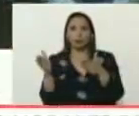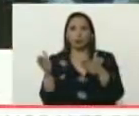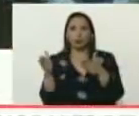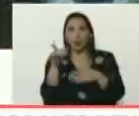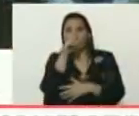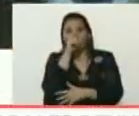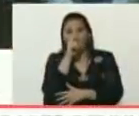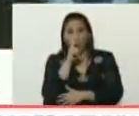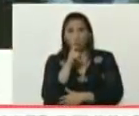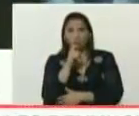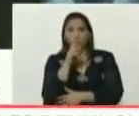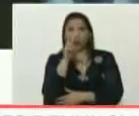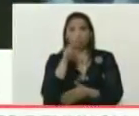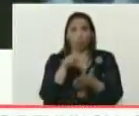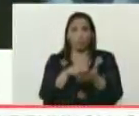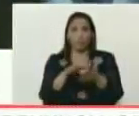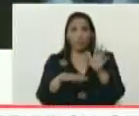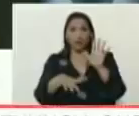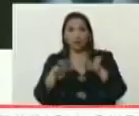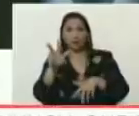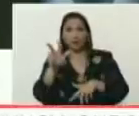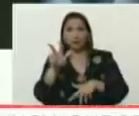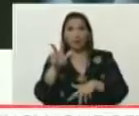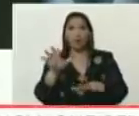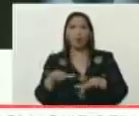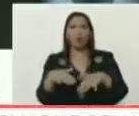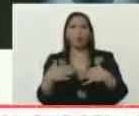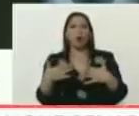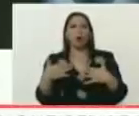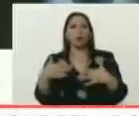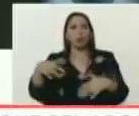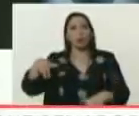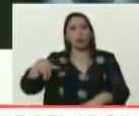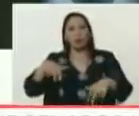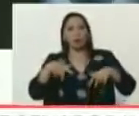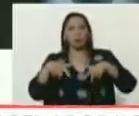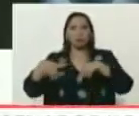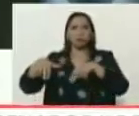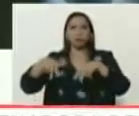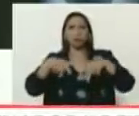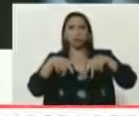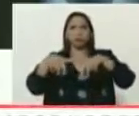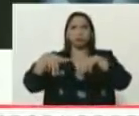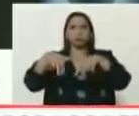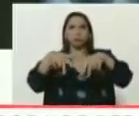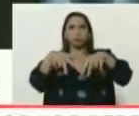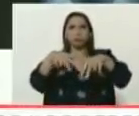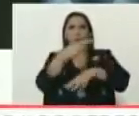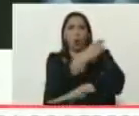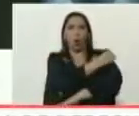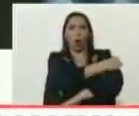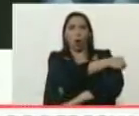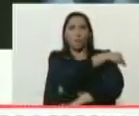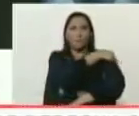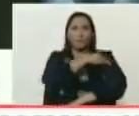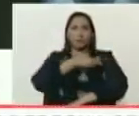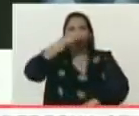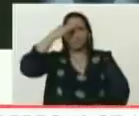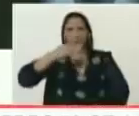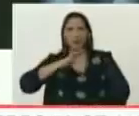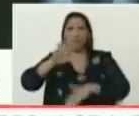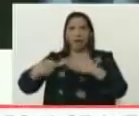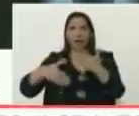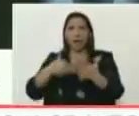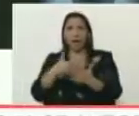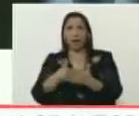año 2013, cuando caminamos desde allá, desde el hospital militar hasta